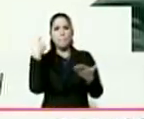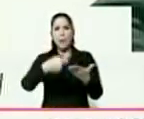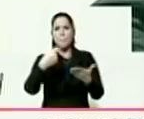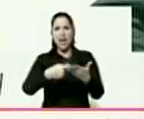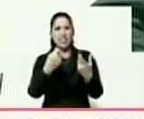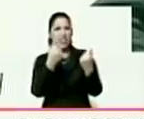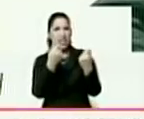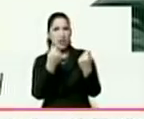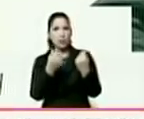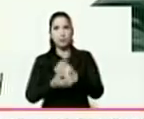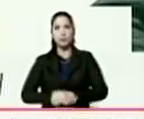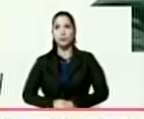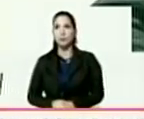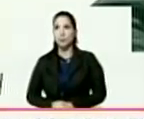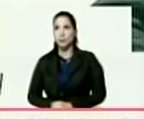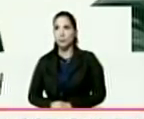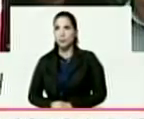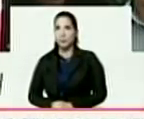dinero